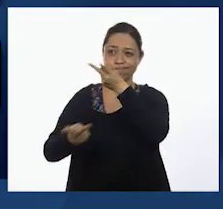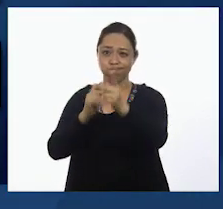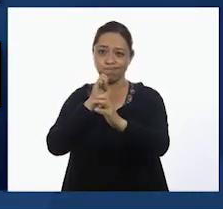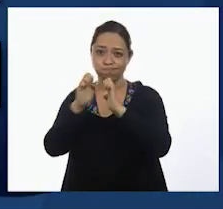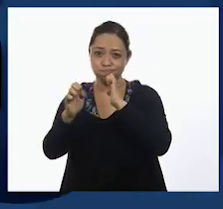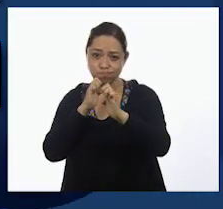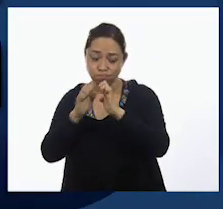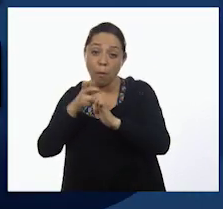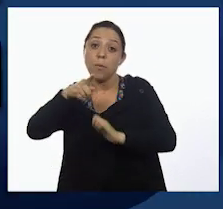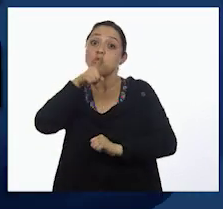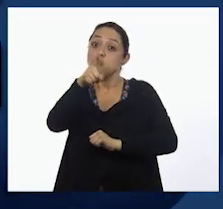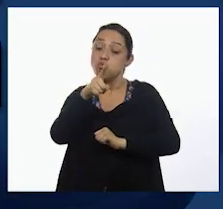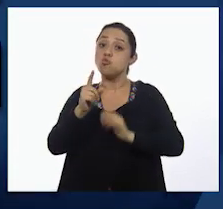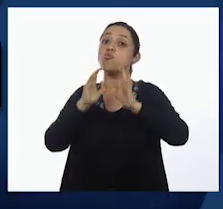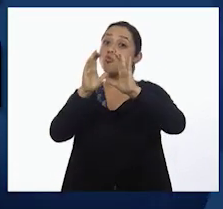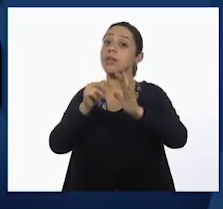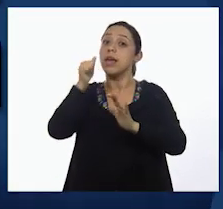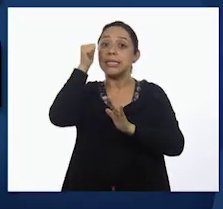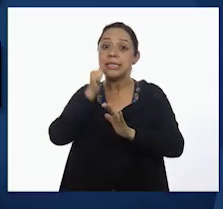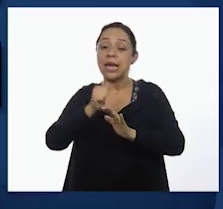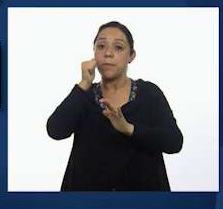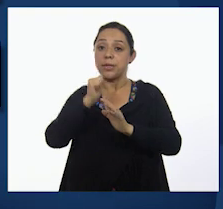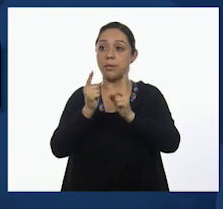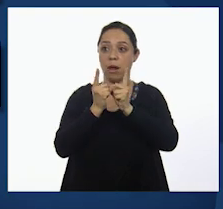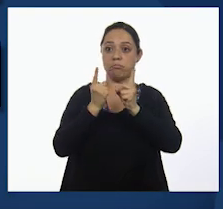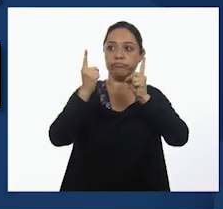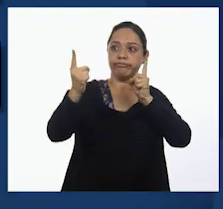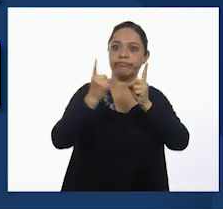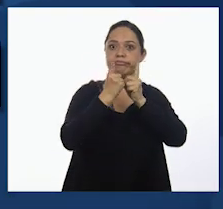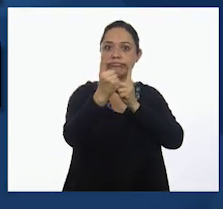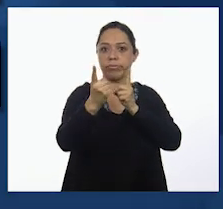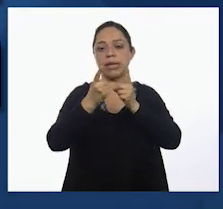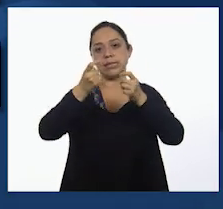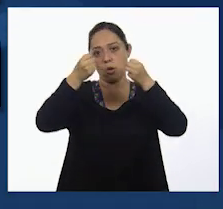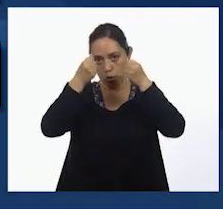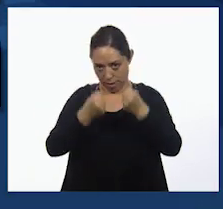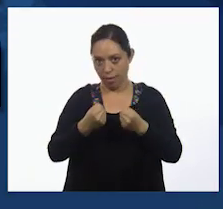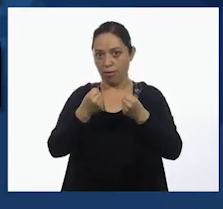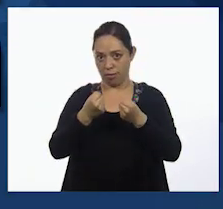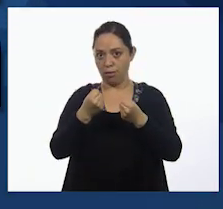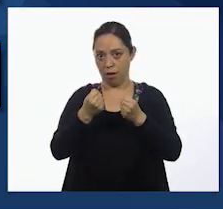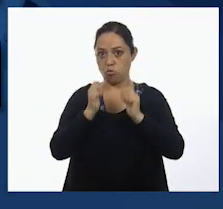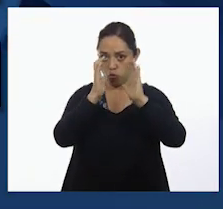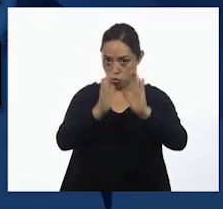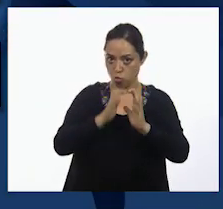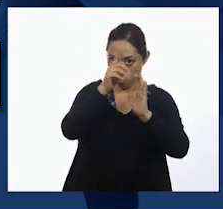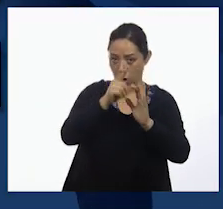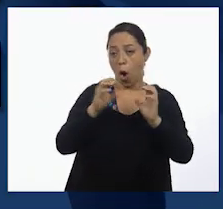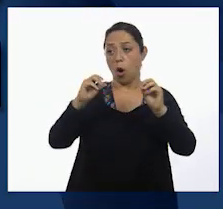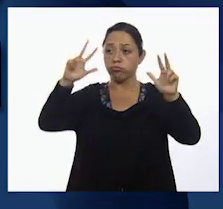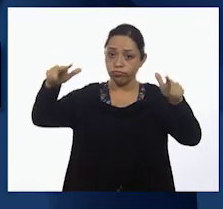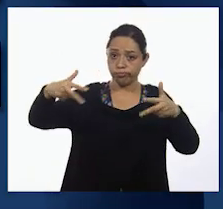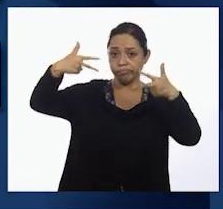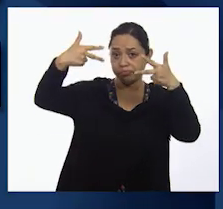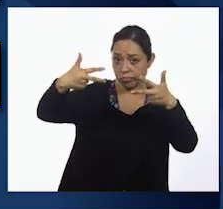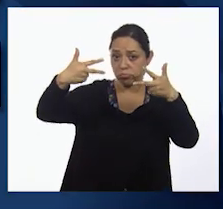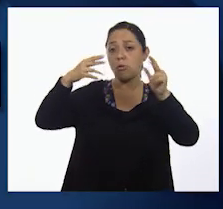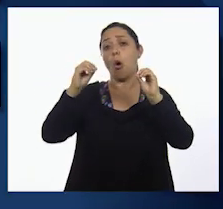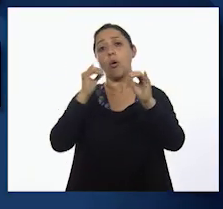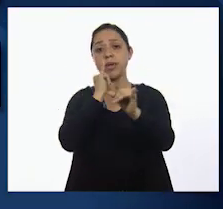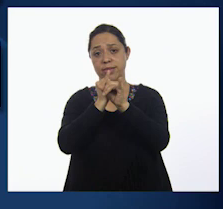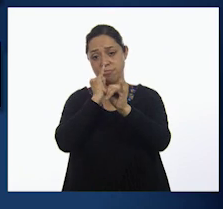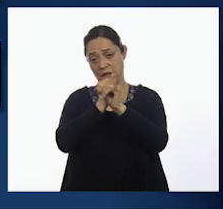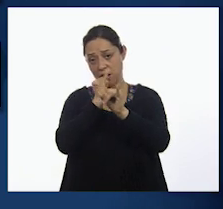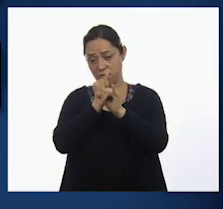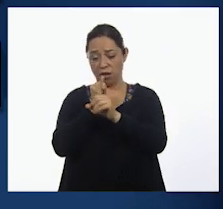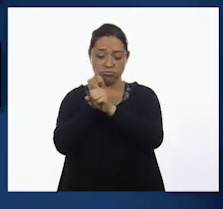las medidas de seguridad correspondientes, si no pues con una videollamada, una llamada. Y también lo puedes hacer por internet,